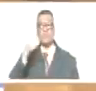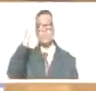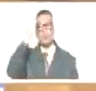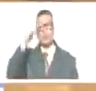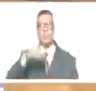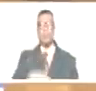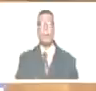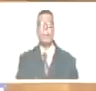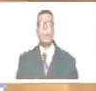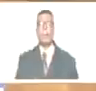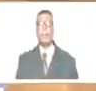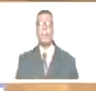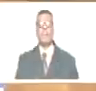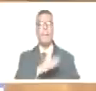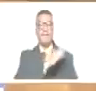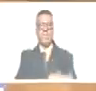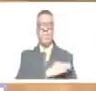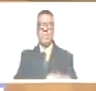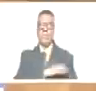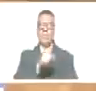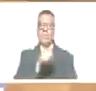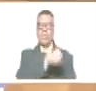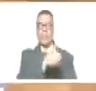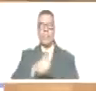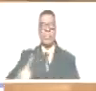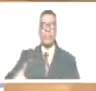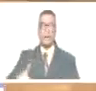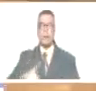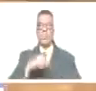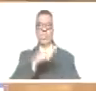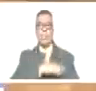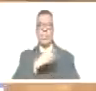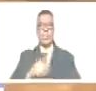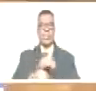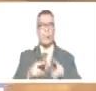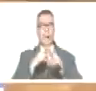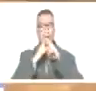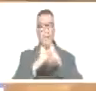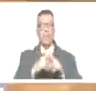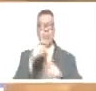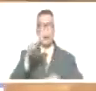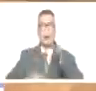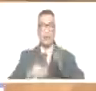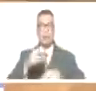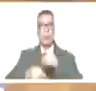Que cada quien responda ante la justicia de acuerdo a lo que corresponda.